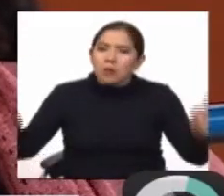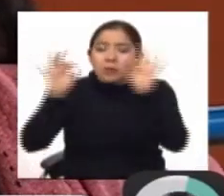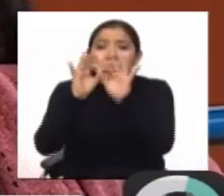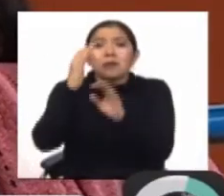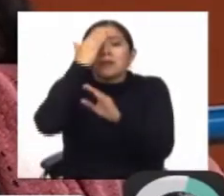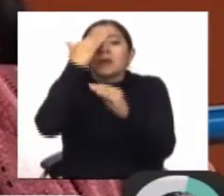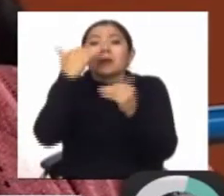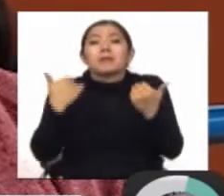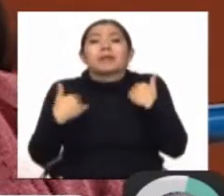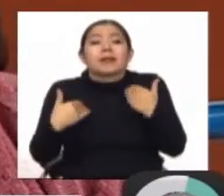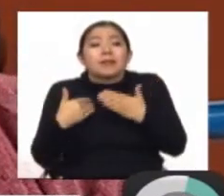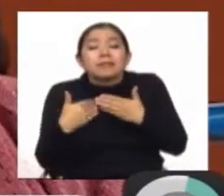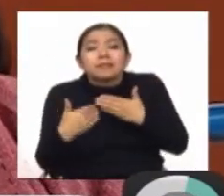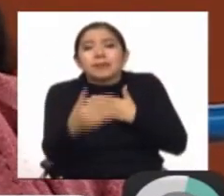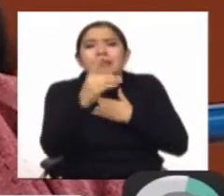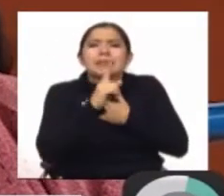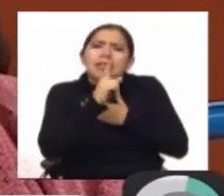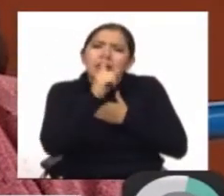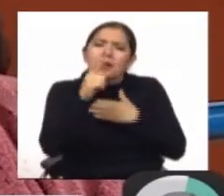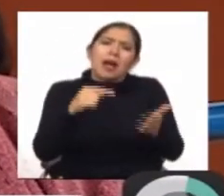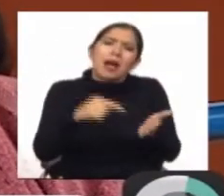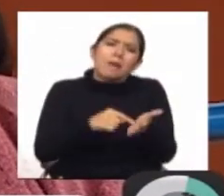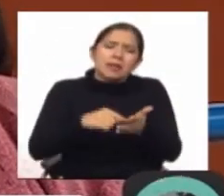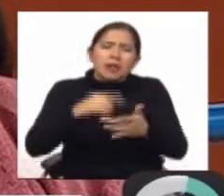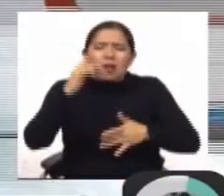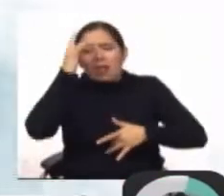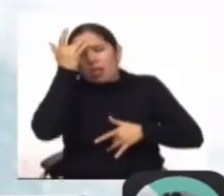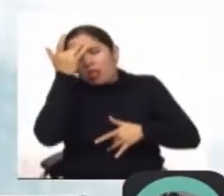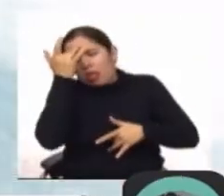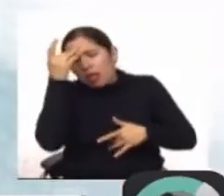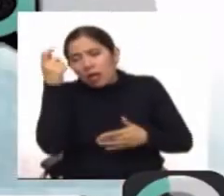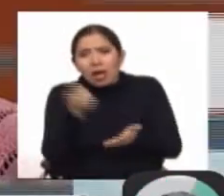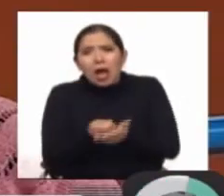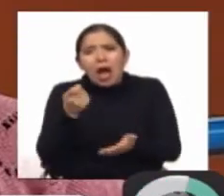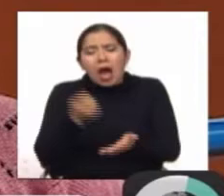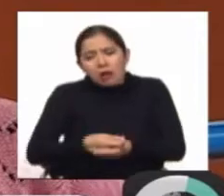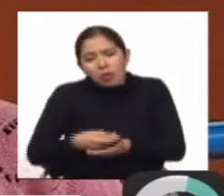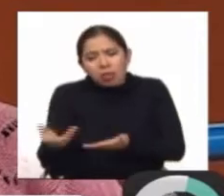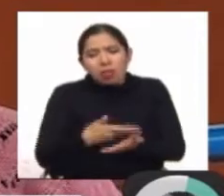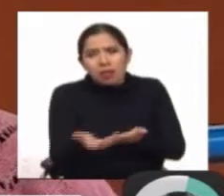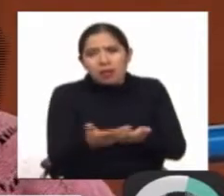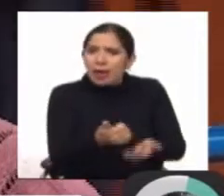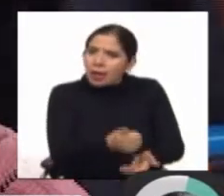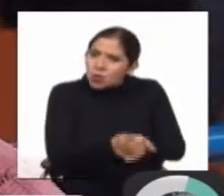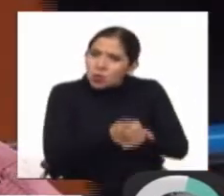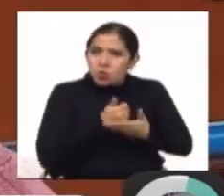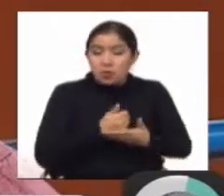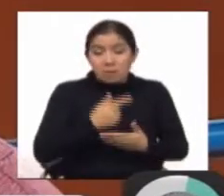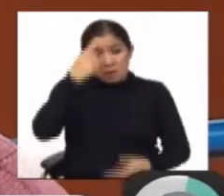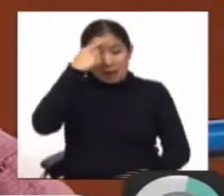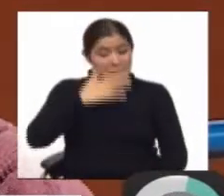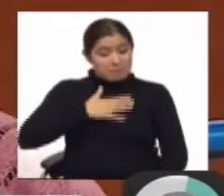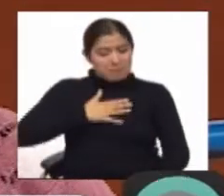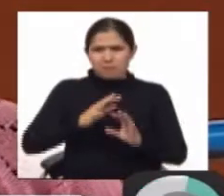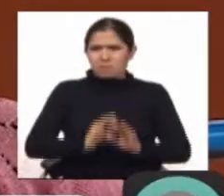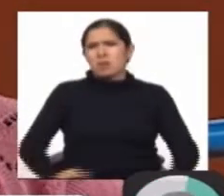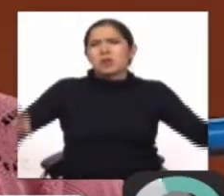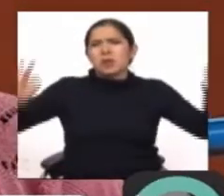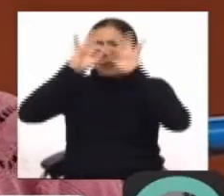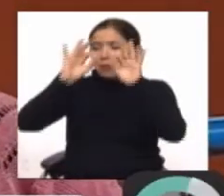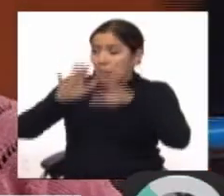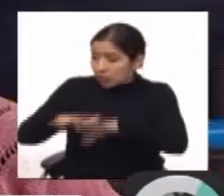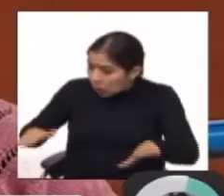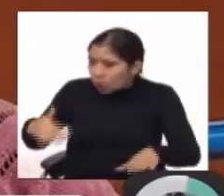un seguro donde hay ratos, hay enfermedades que son muy costosos. Es muy importante para mí este seguro universal. ¿Para los hijos pequeños?